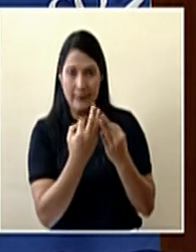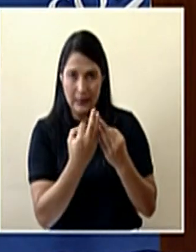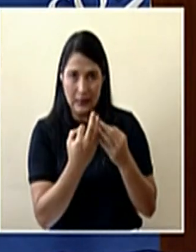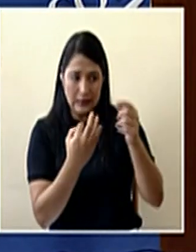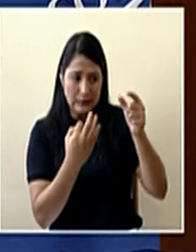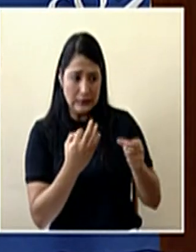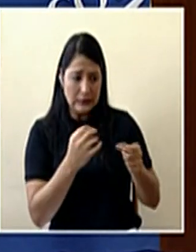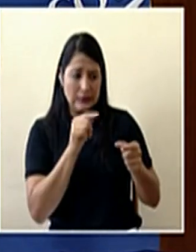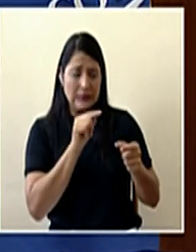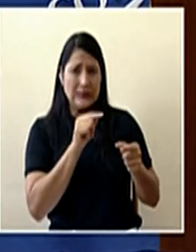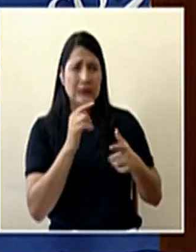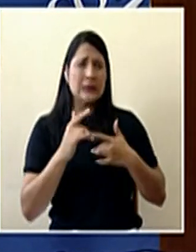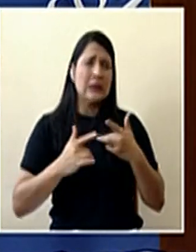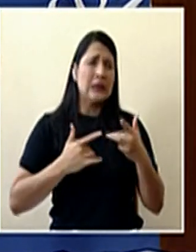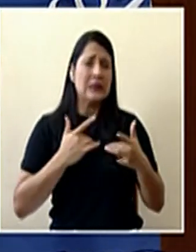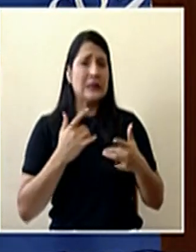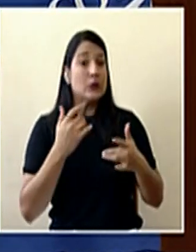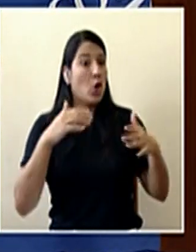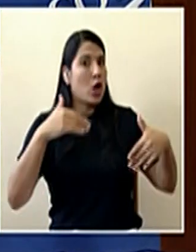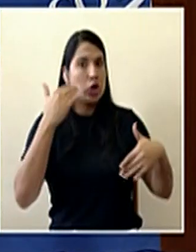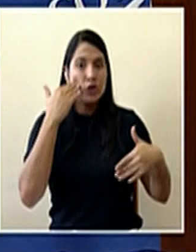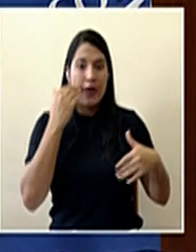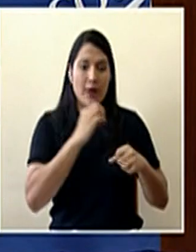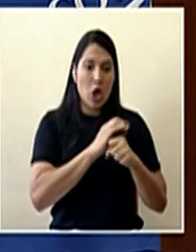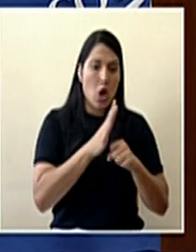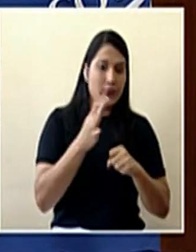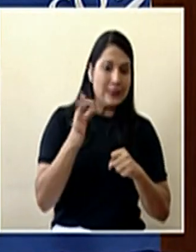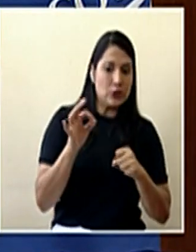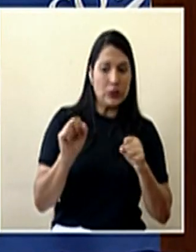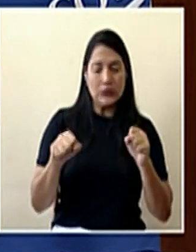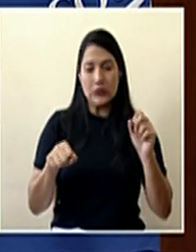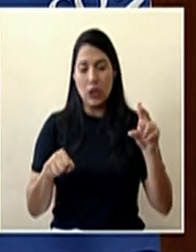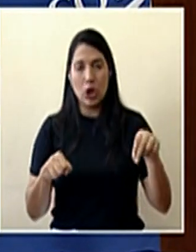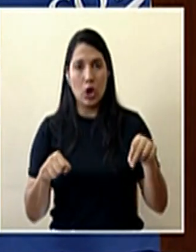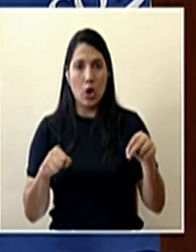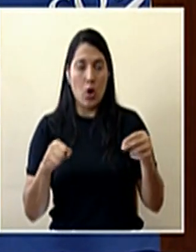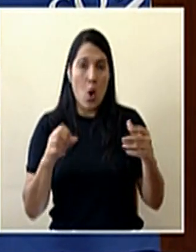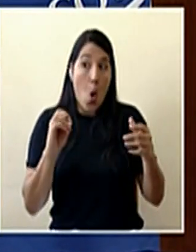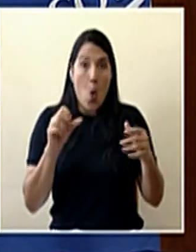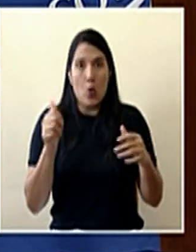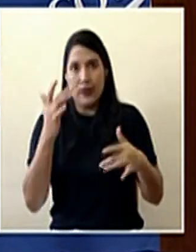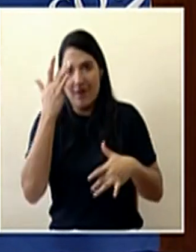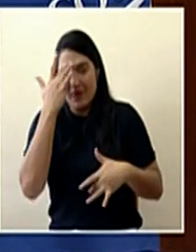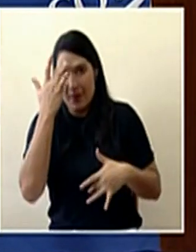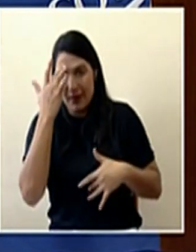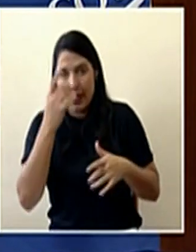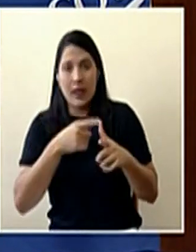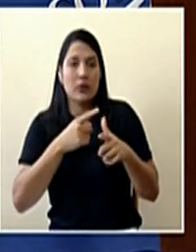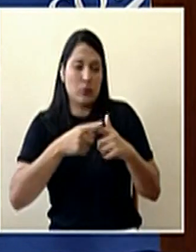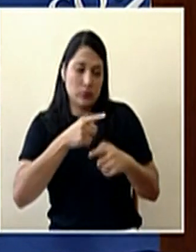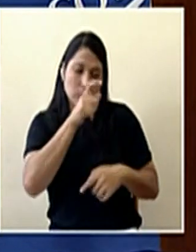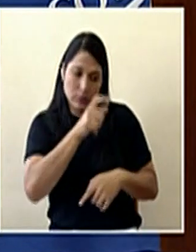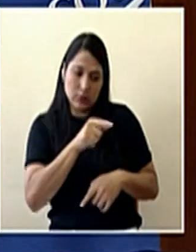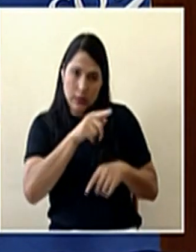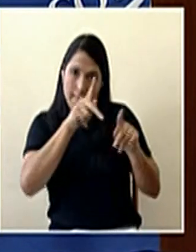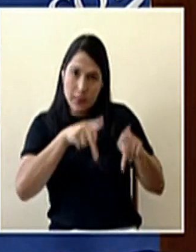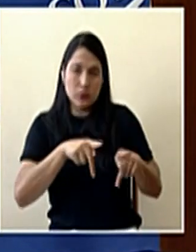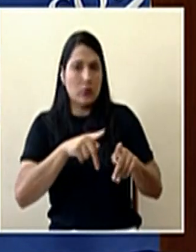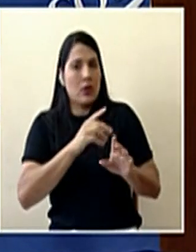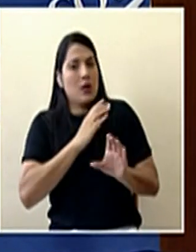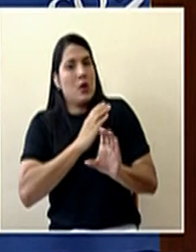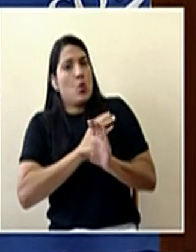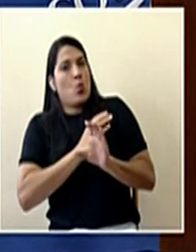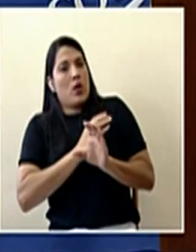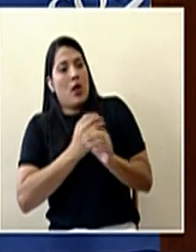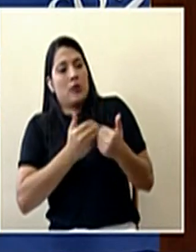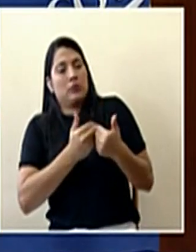todavía no sabe si es por COVID-19 u otra virus o enfermedad, debe también de guardar todo lo posible